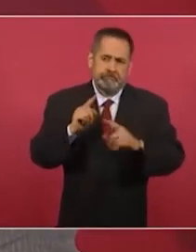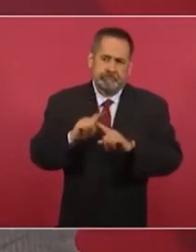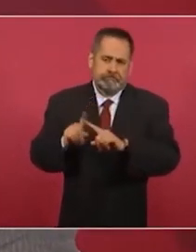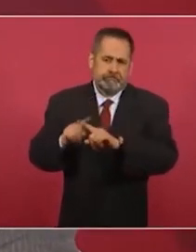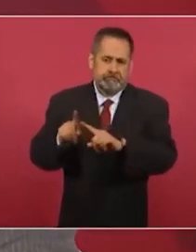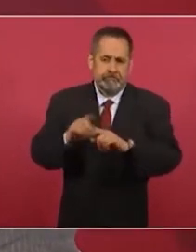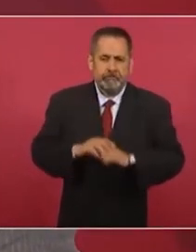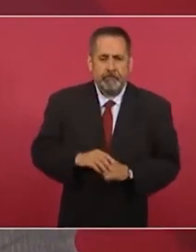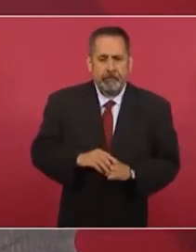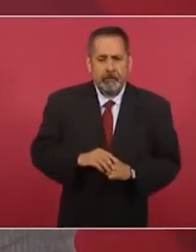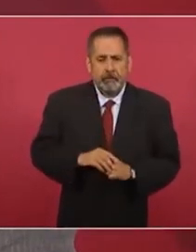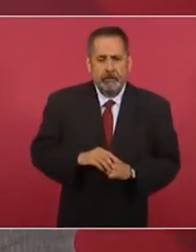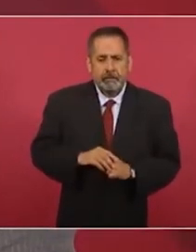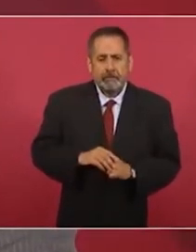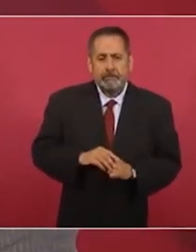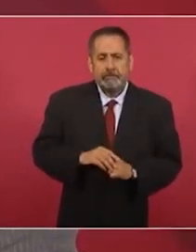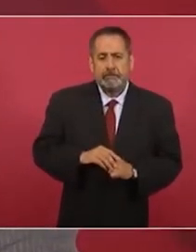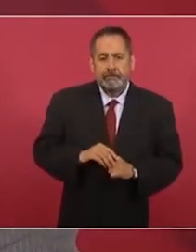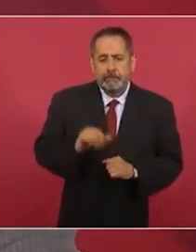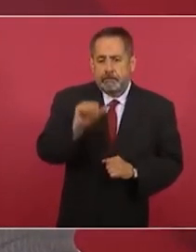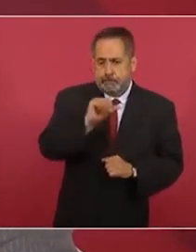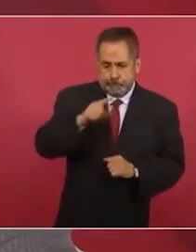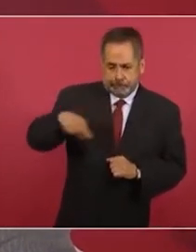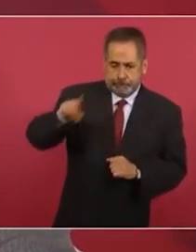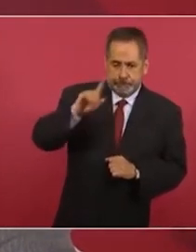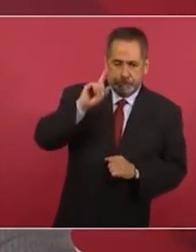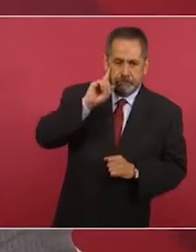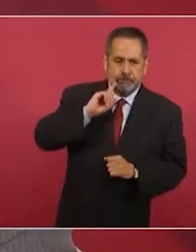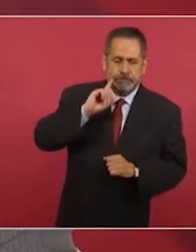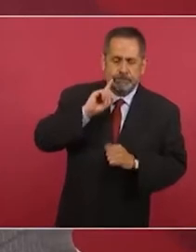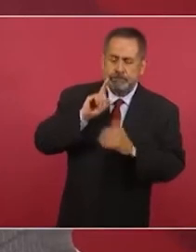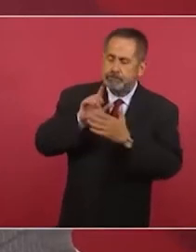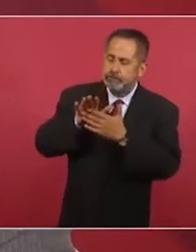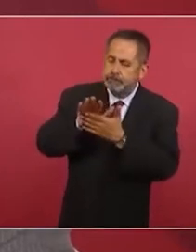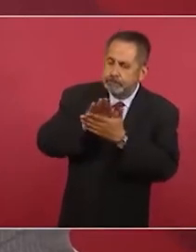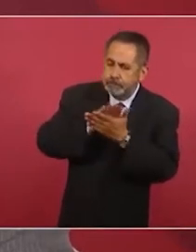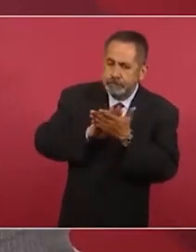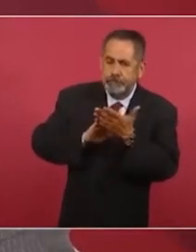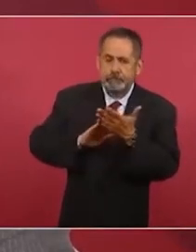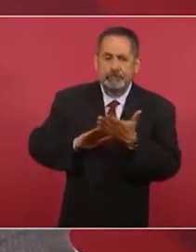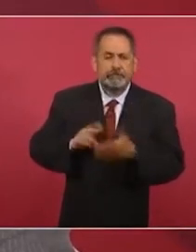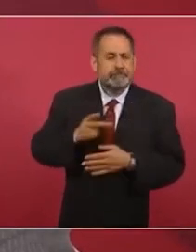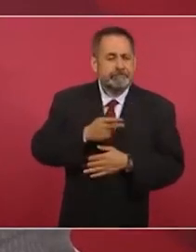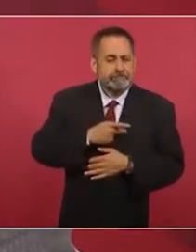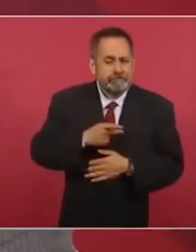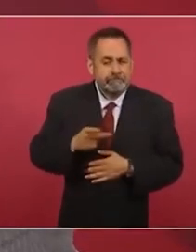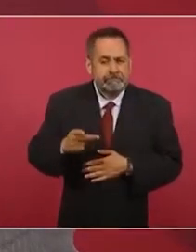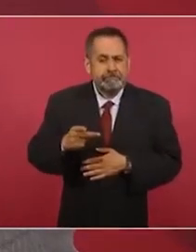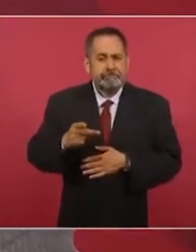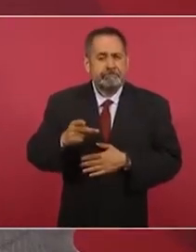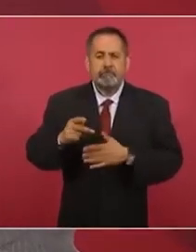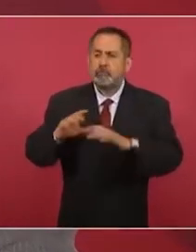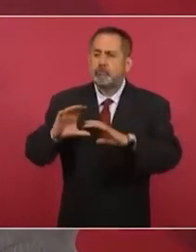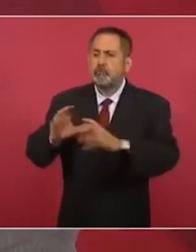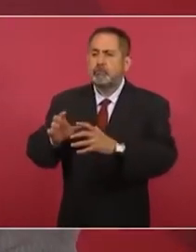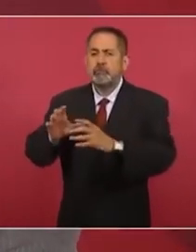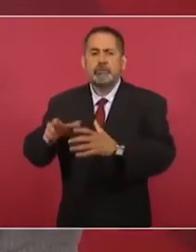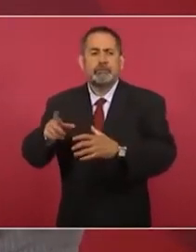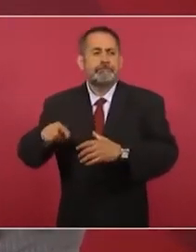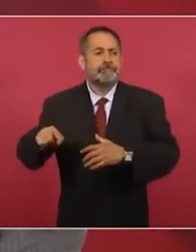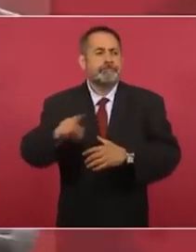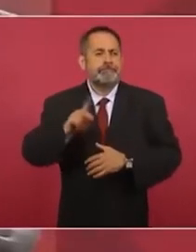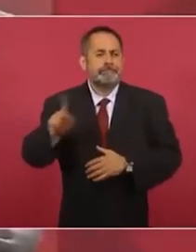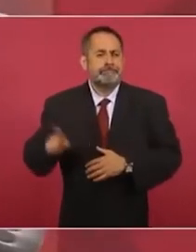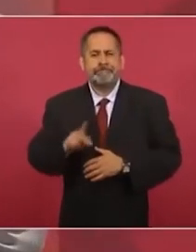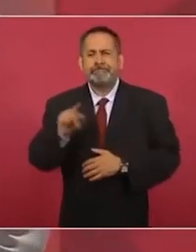a las mujeres humildes, pobres, de todas las comunidades, de todos los pueblos,